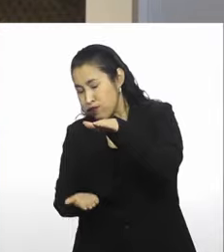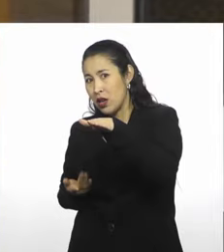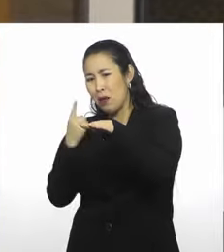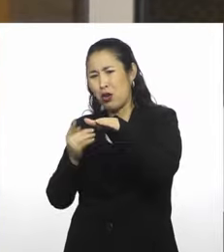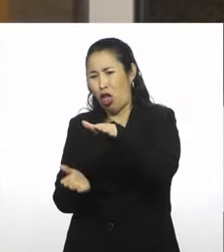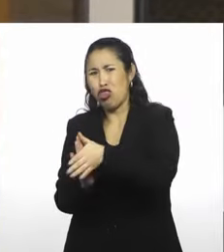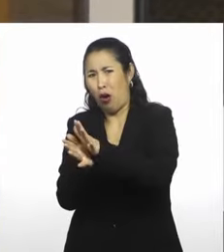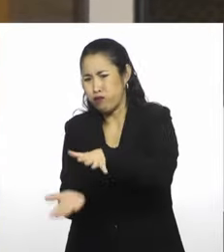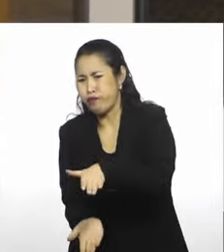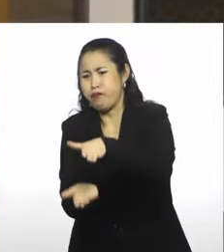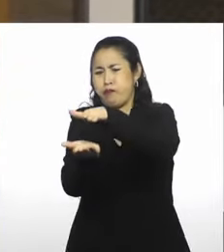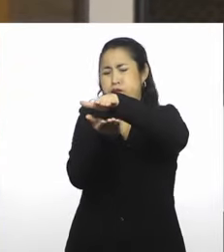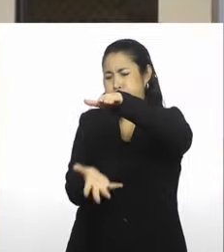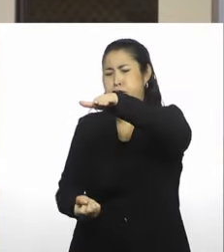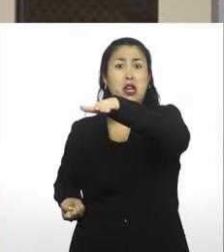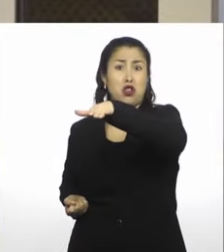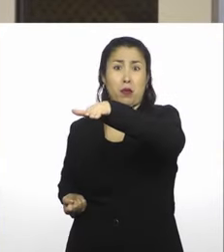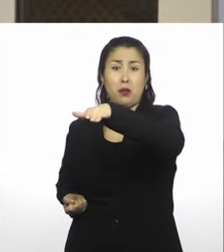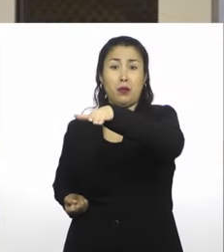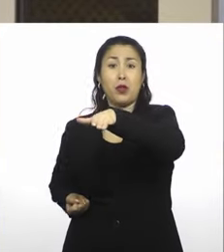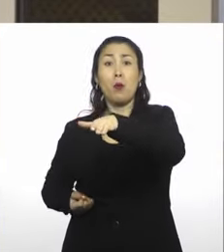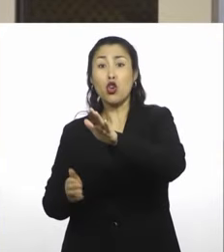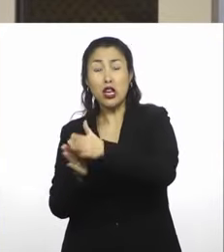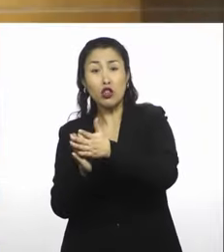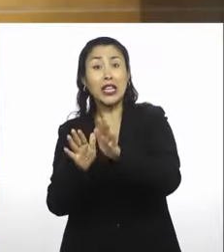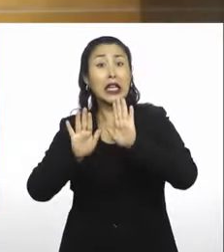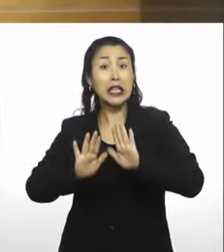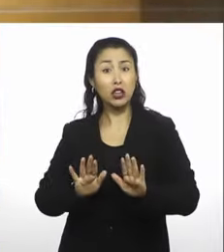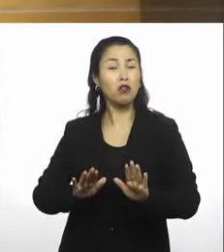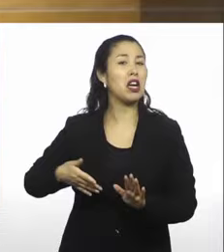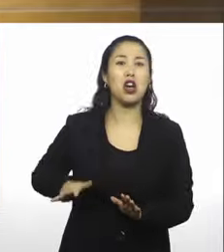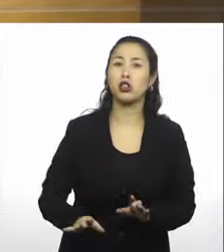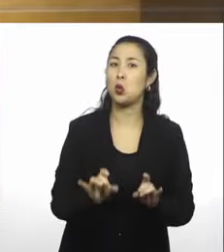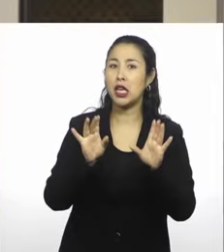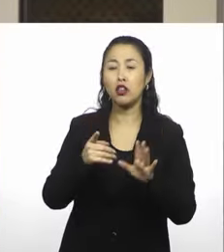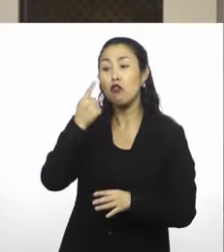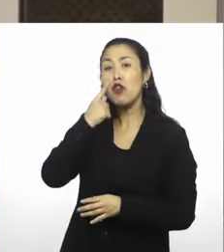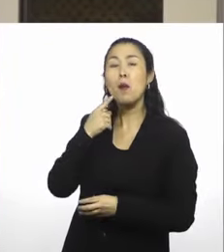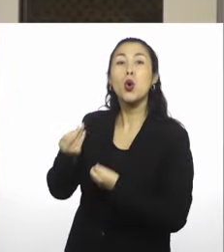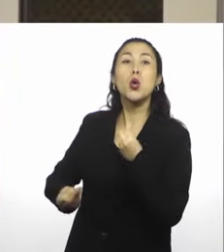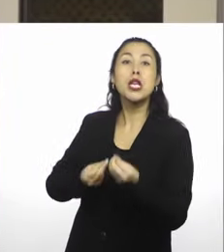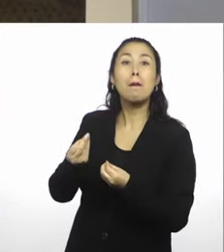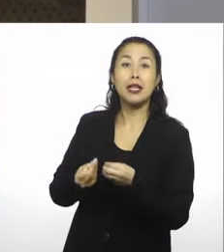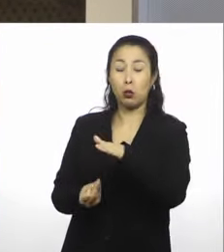libros. Como los libros están quietos, van a querer seguir estando quietos. Veamos qué es lo que pasa cuando quito el de abajo.